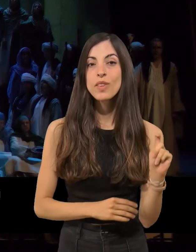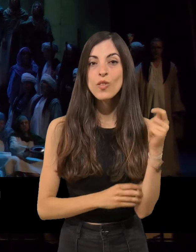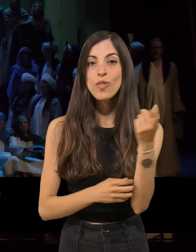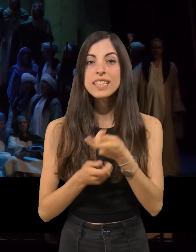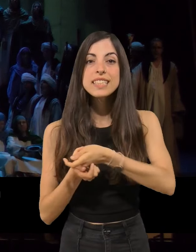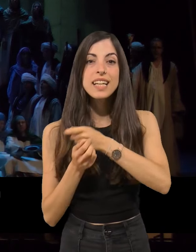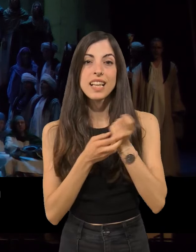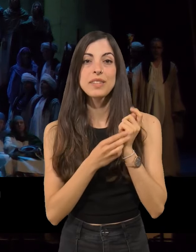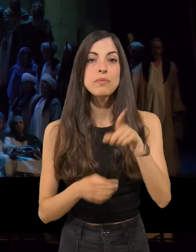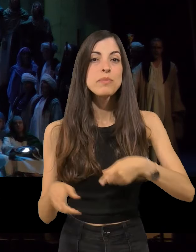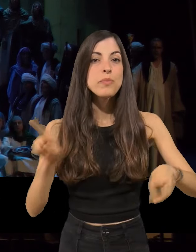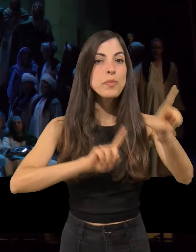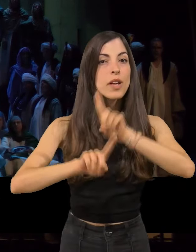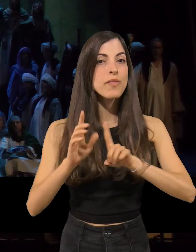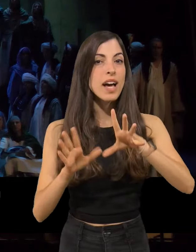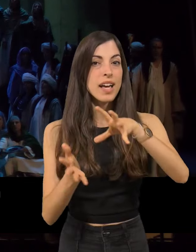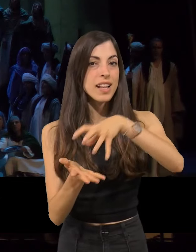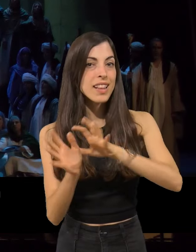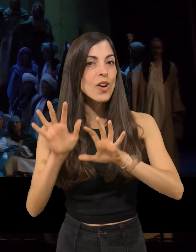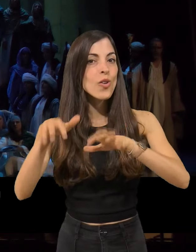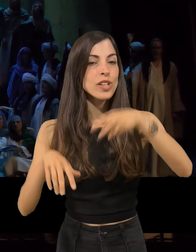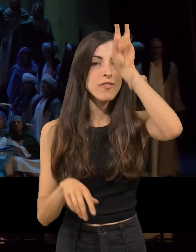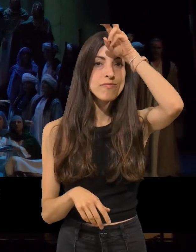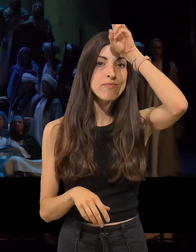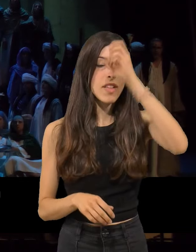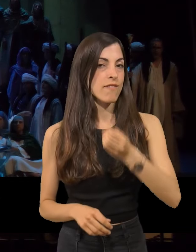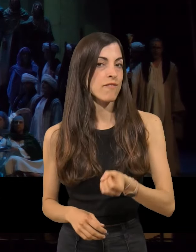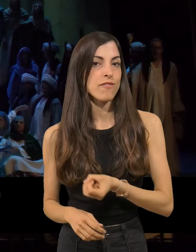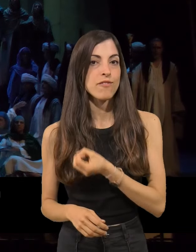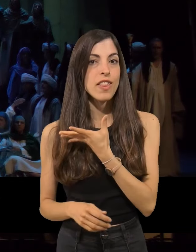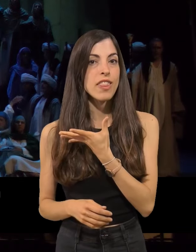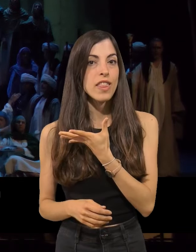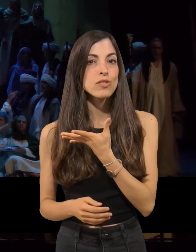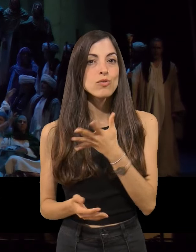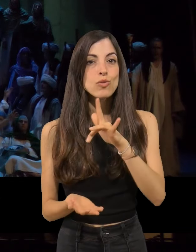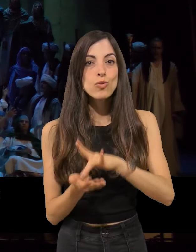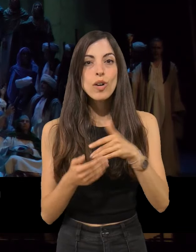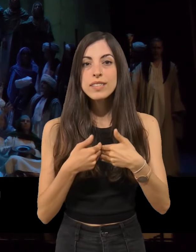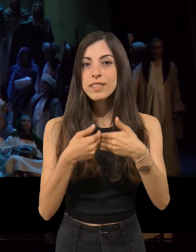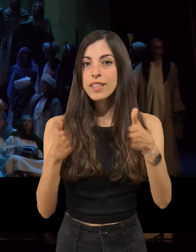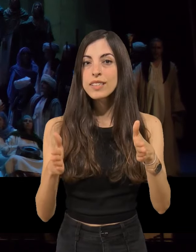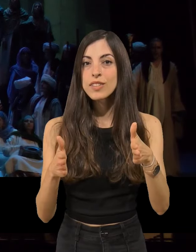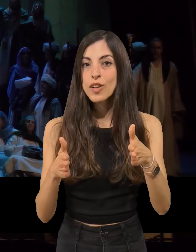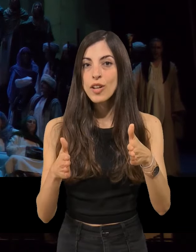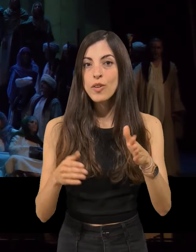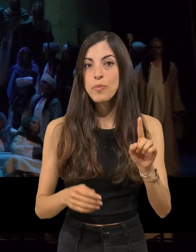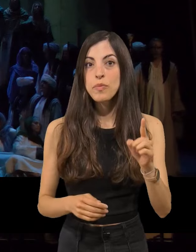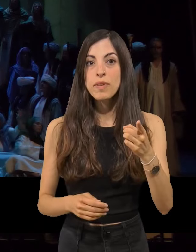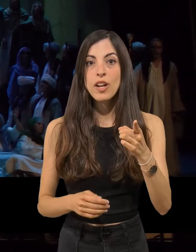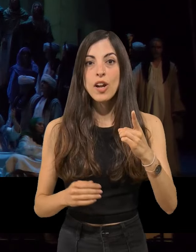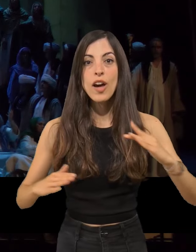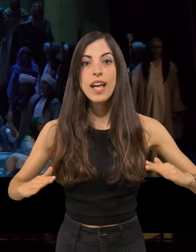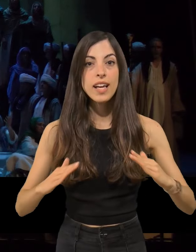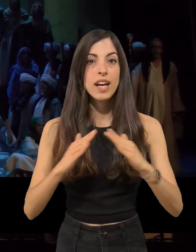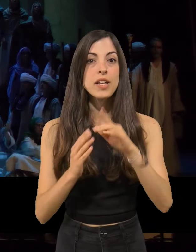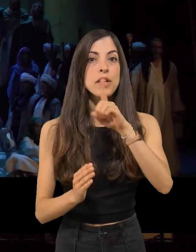La triunfal esclava y sus desventuras en la corte del faraón han creado afición desde su estreno absoluto en 1871